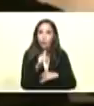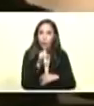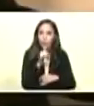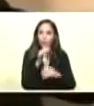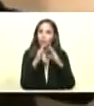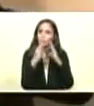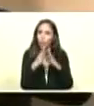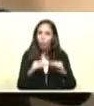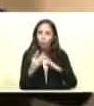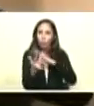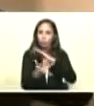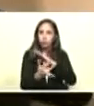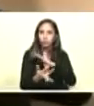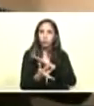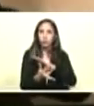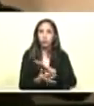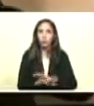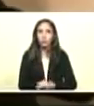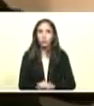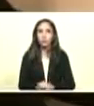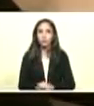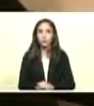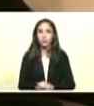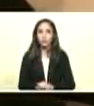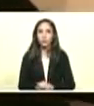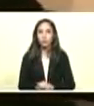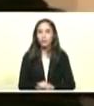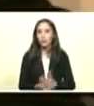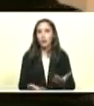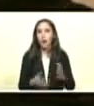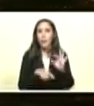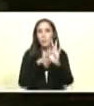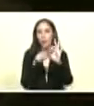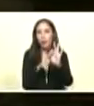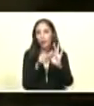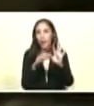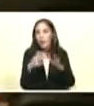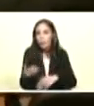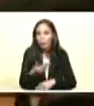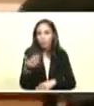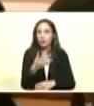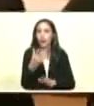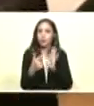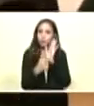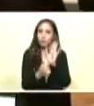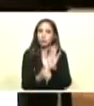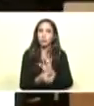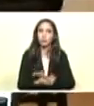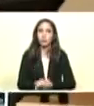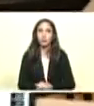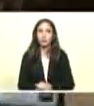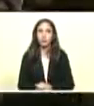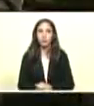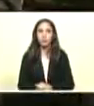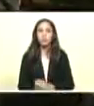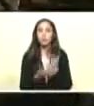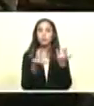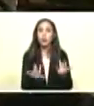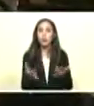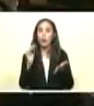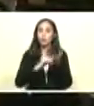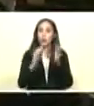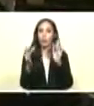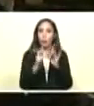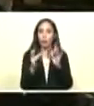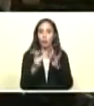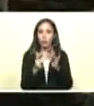o tenemos el rendimiento de los top 10 de las monedas más importantes. Bueno, presidente, le devolvemos el pase mientras